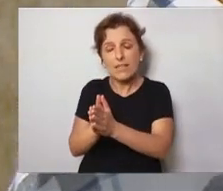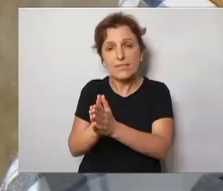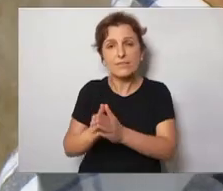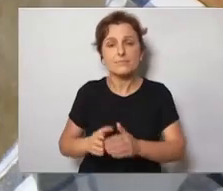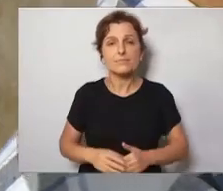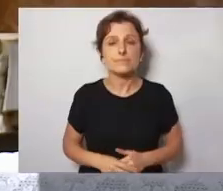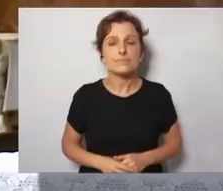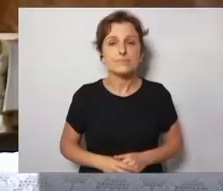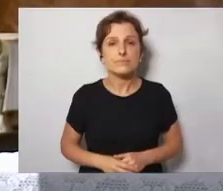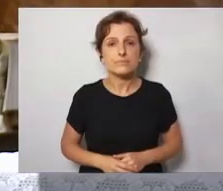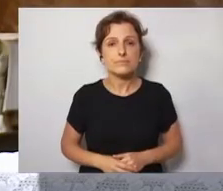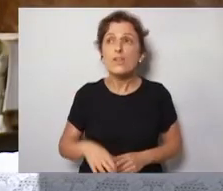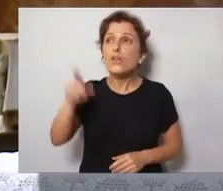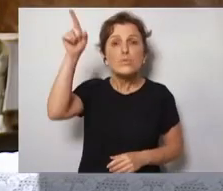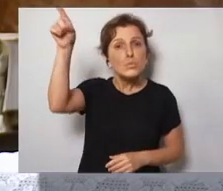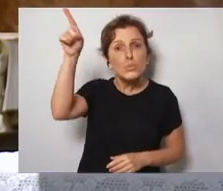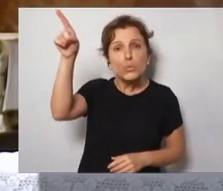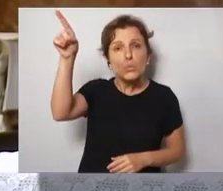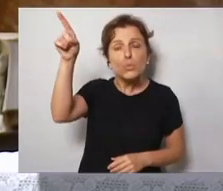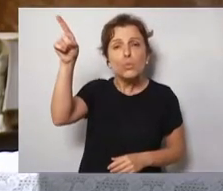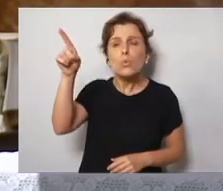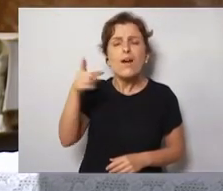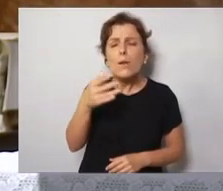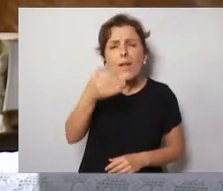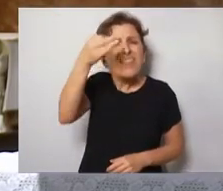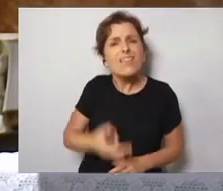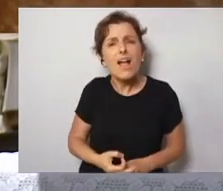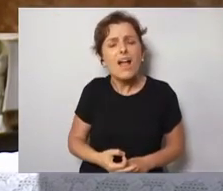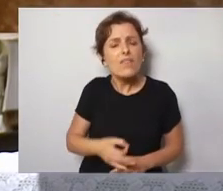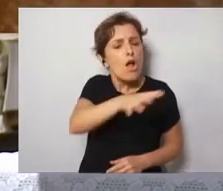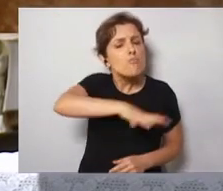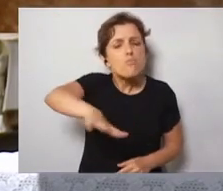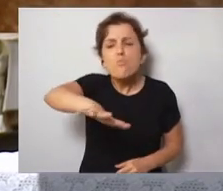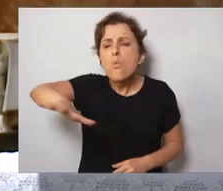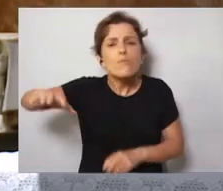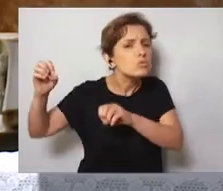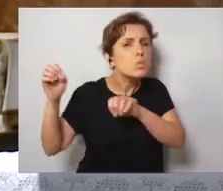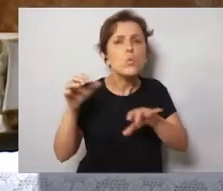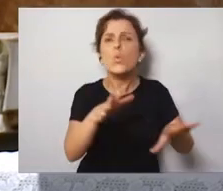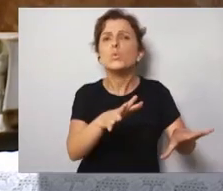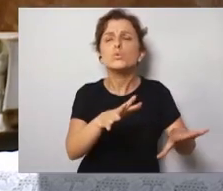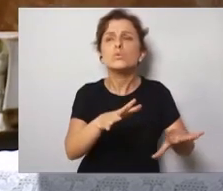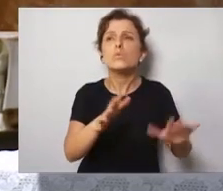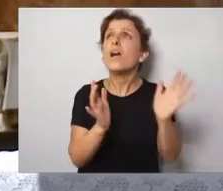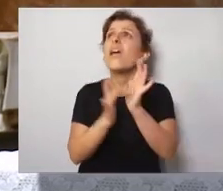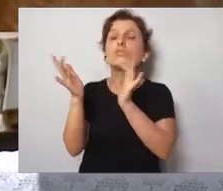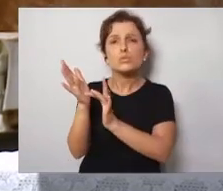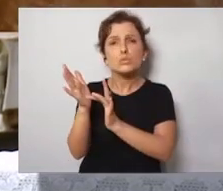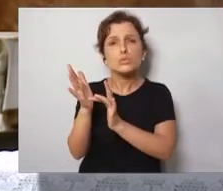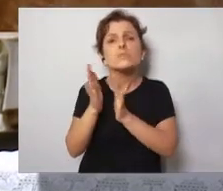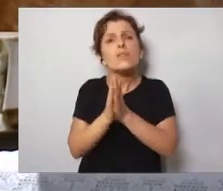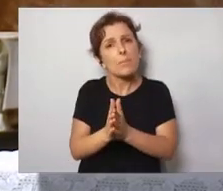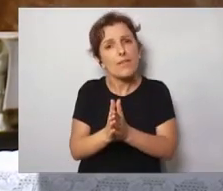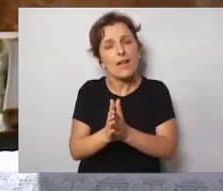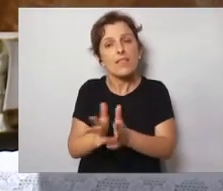ah tú que eres la verdad que ilumina a los pueblos cristo ten piedad